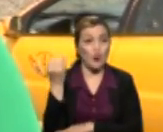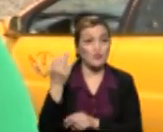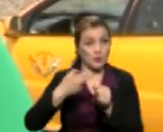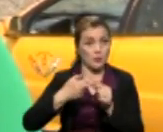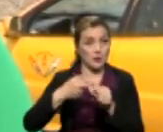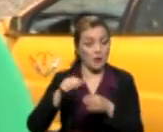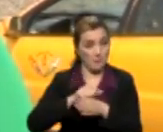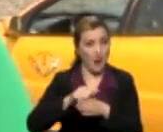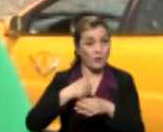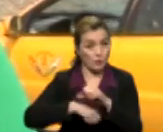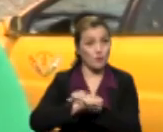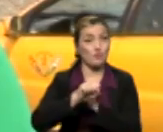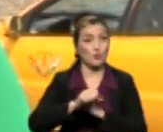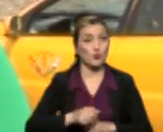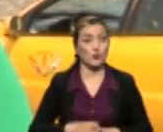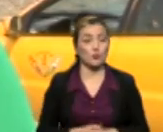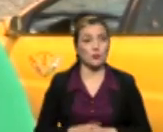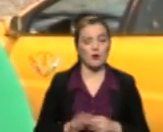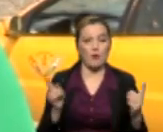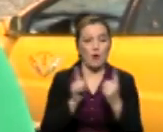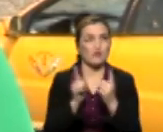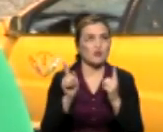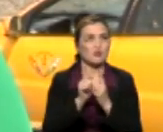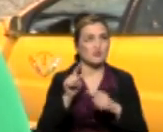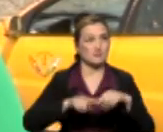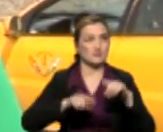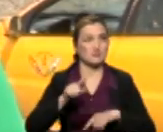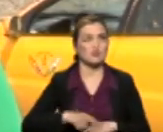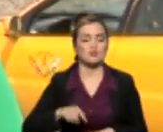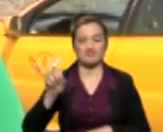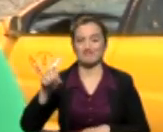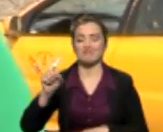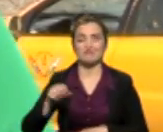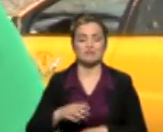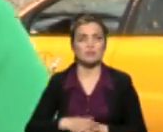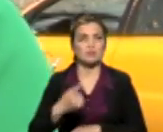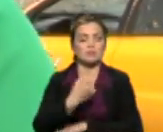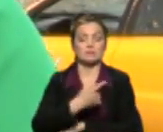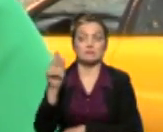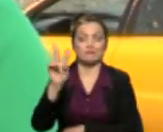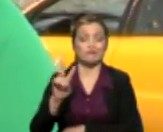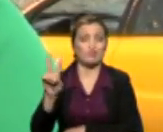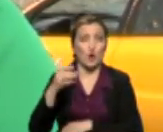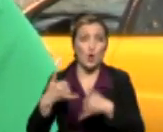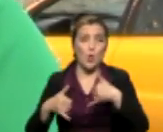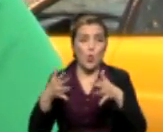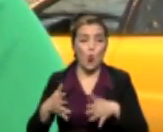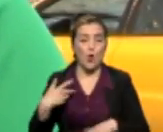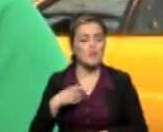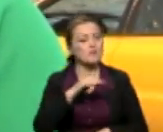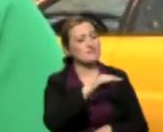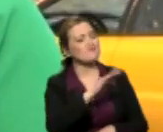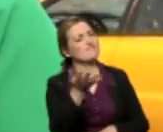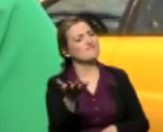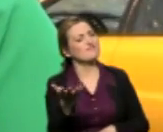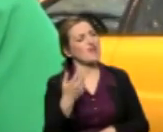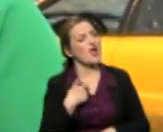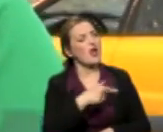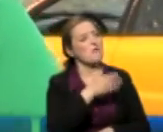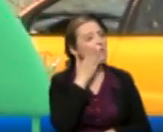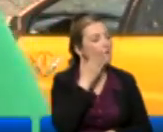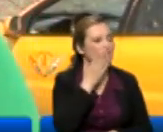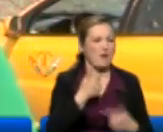unas prácticas de fútbol, en unos encuentros amistosos. Oiga, sí, el día viernes jugó y me dice, madre, jugué